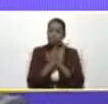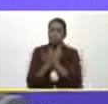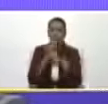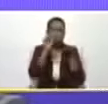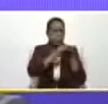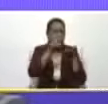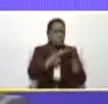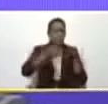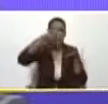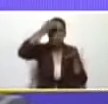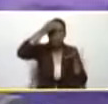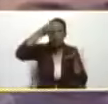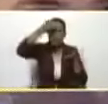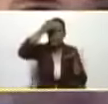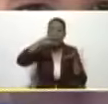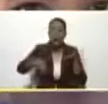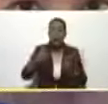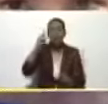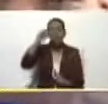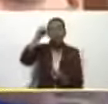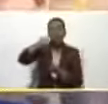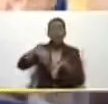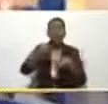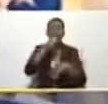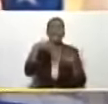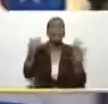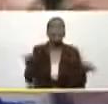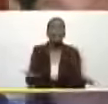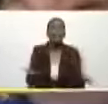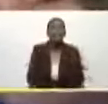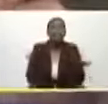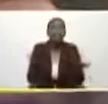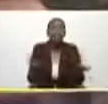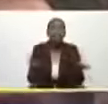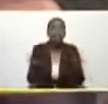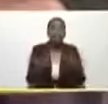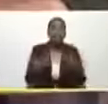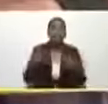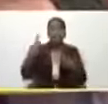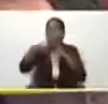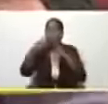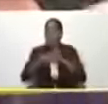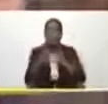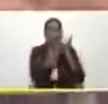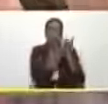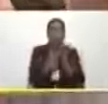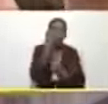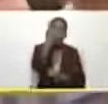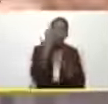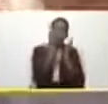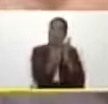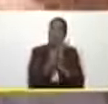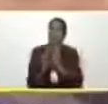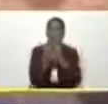estudiando A qué nos dedicábamos nosotros a diversas tareas estudiar